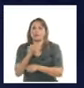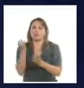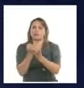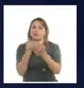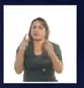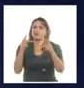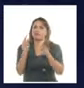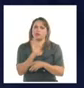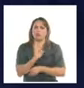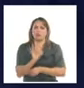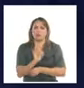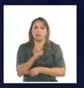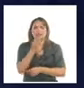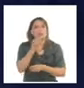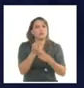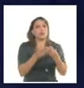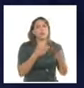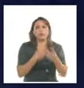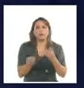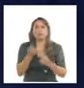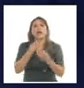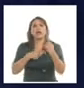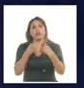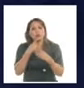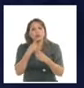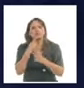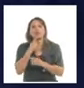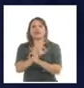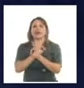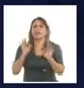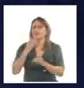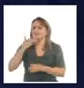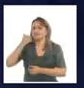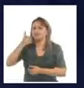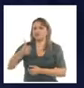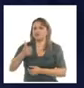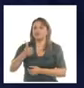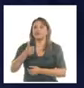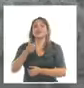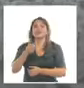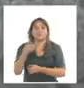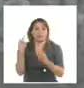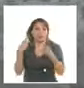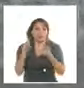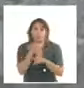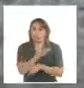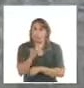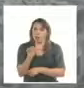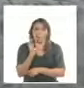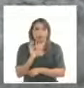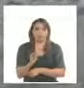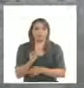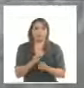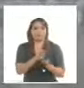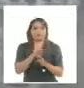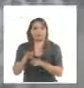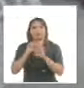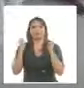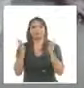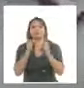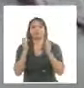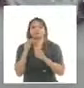porque sean aficionados, hay aficionados con tanta calidad artística como el mayor profesional. Al Festival Olga Alonso